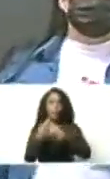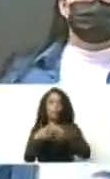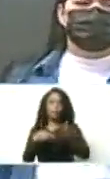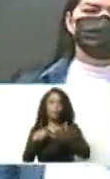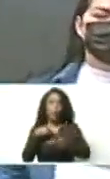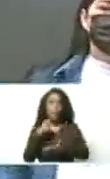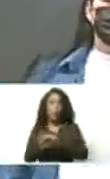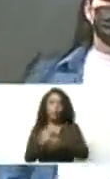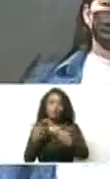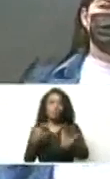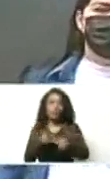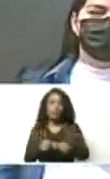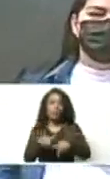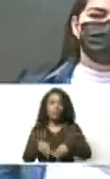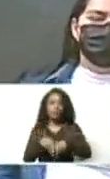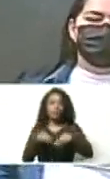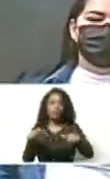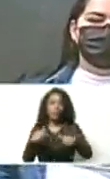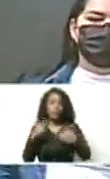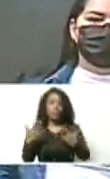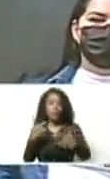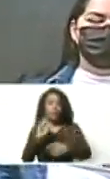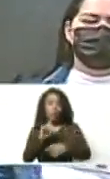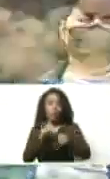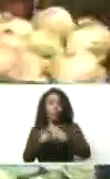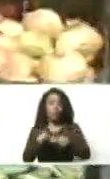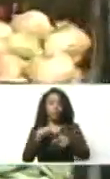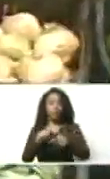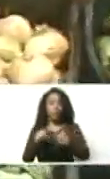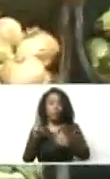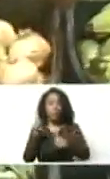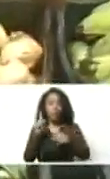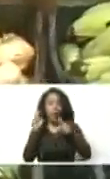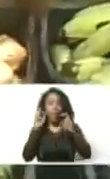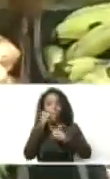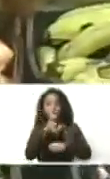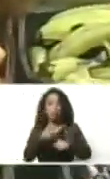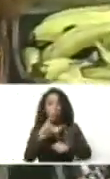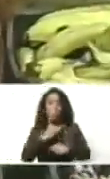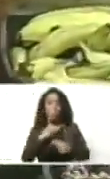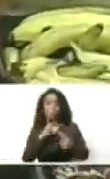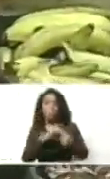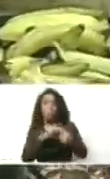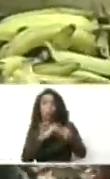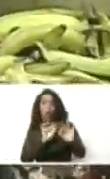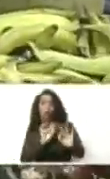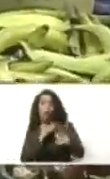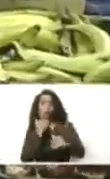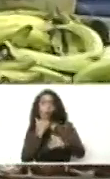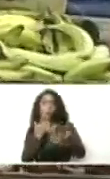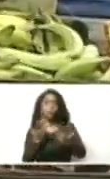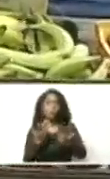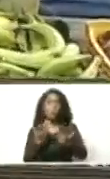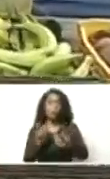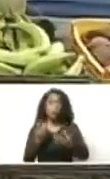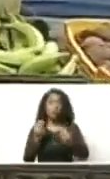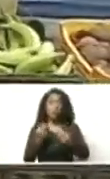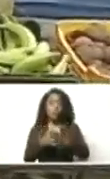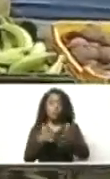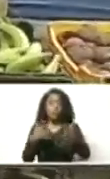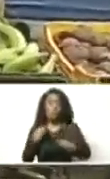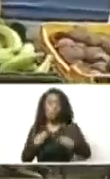aquí queda en el territorio, presidente, y no queda entonces en una persona que no conocemos, un intermediario. Que era la gran preocupación del